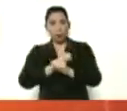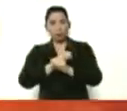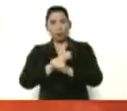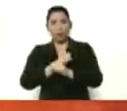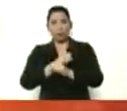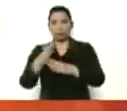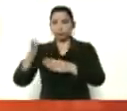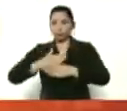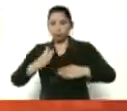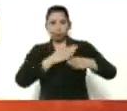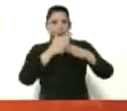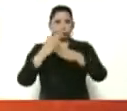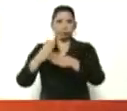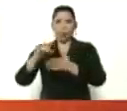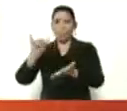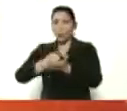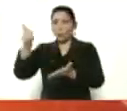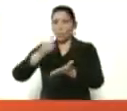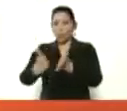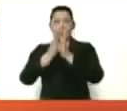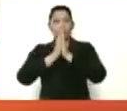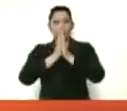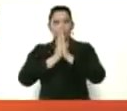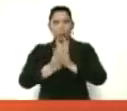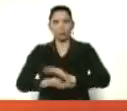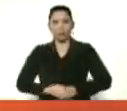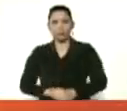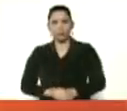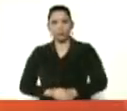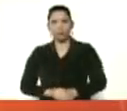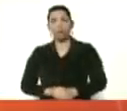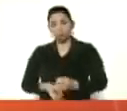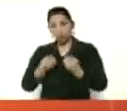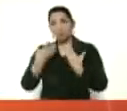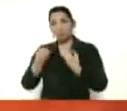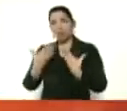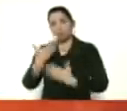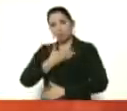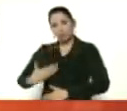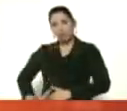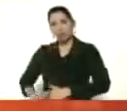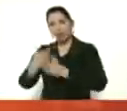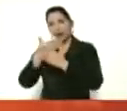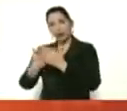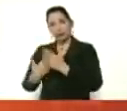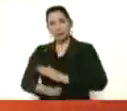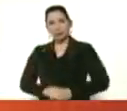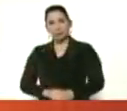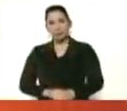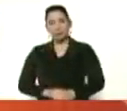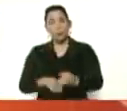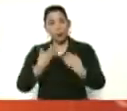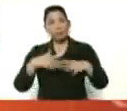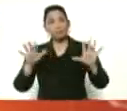compartas en todas tus cadenas de WhatsApp. ¿Qué te parece? Me parece bien, presidente. Así lo haremos. Bueno, vale. Un gran